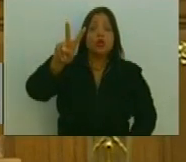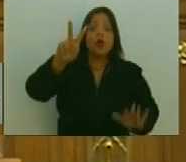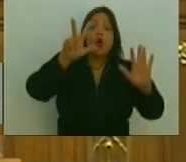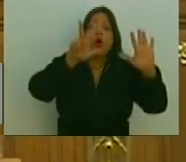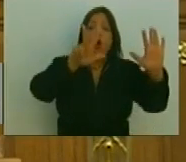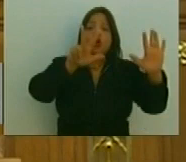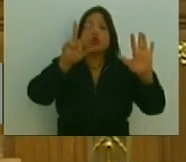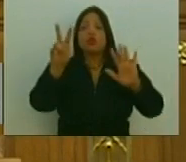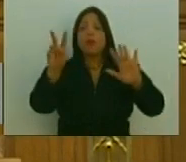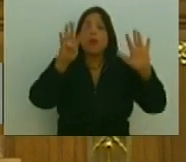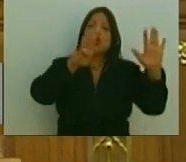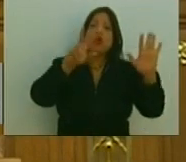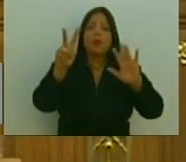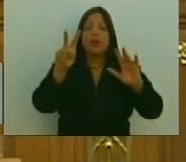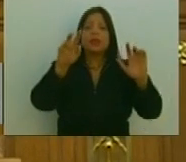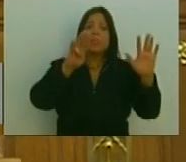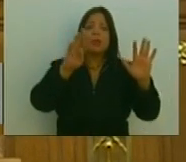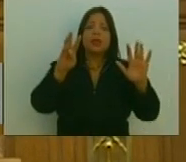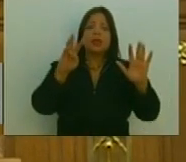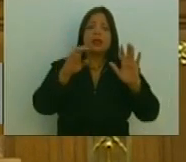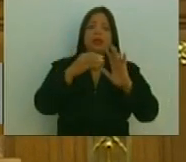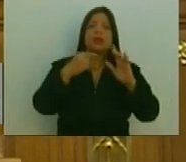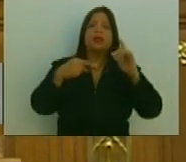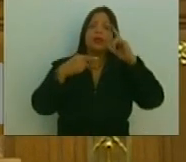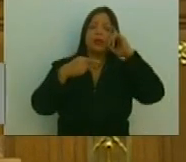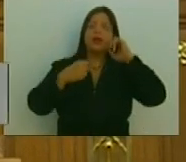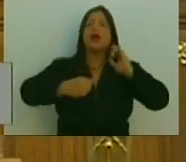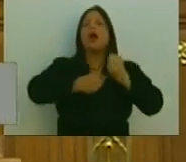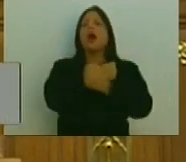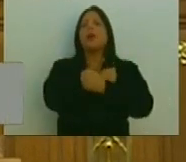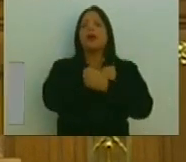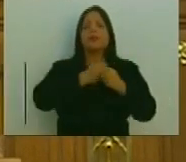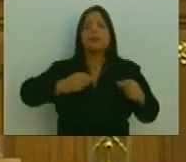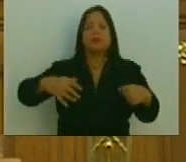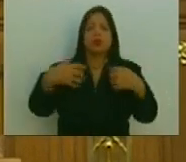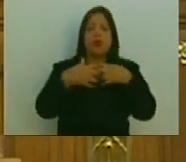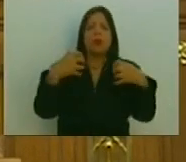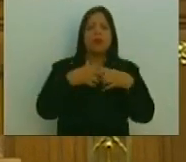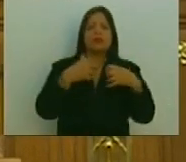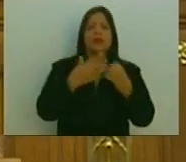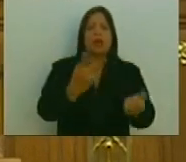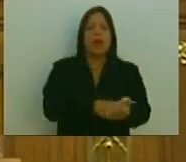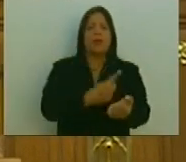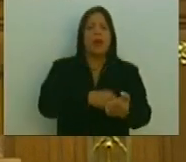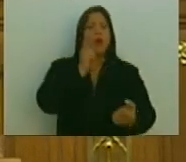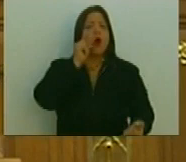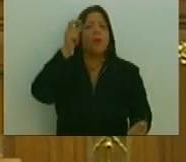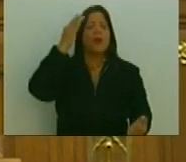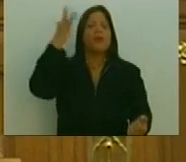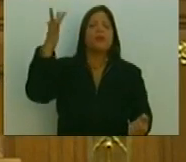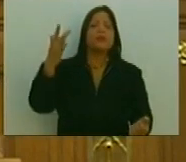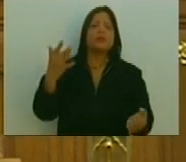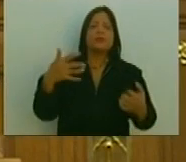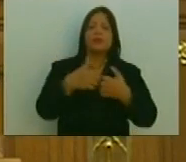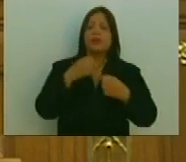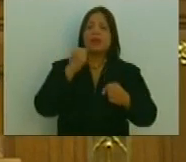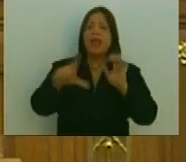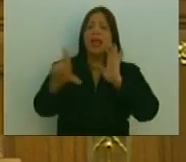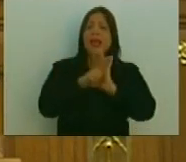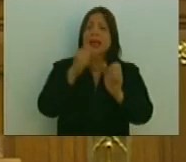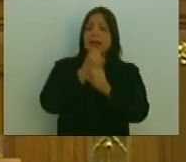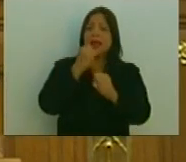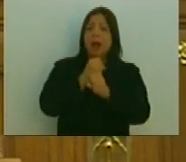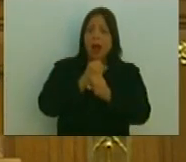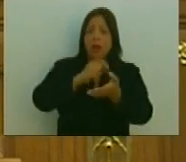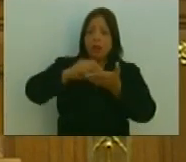289, 290, 291, Francisco Torrealba, está por ahí, un abrazo, combativo, hermano de lucha, bueno, que tiene la ley del trabajo para